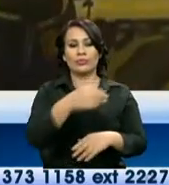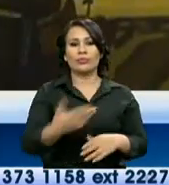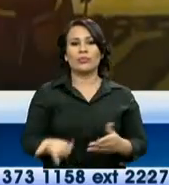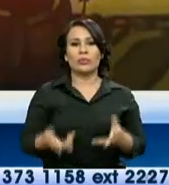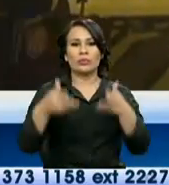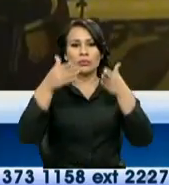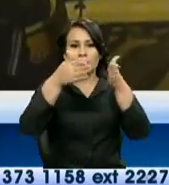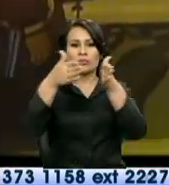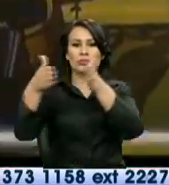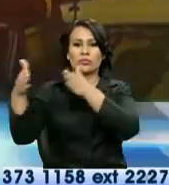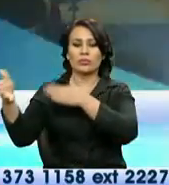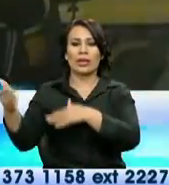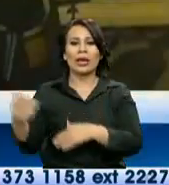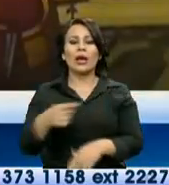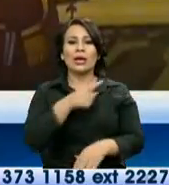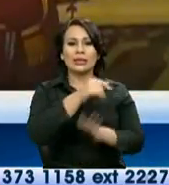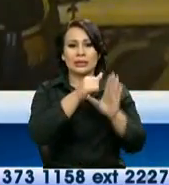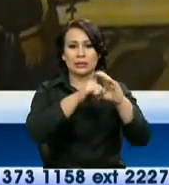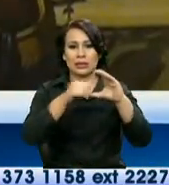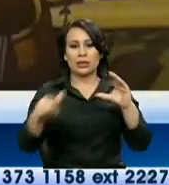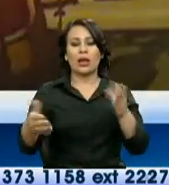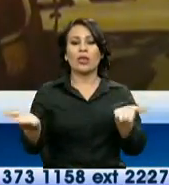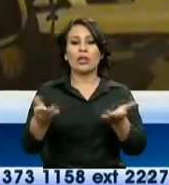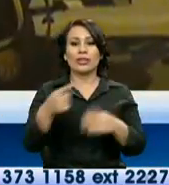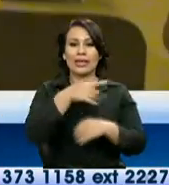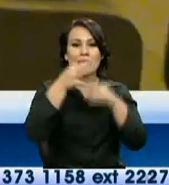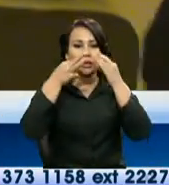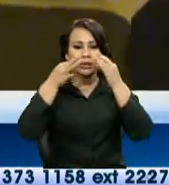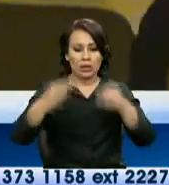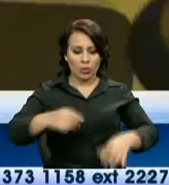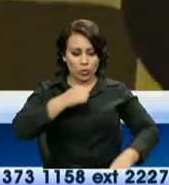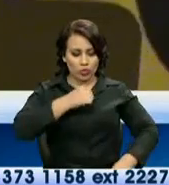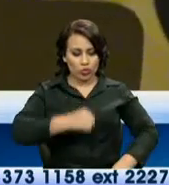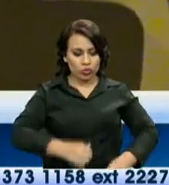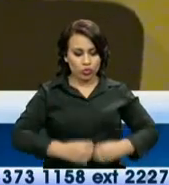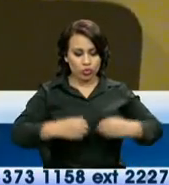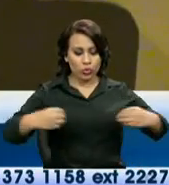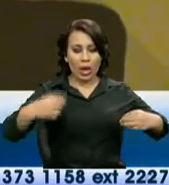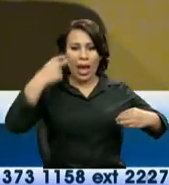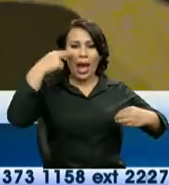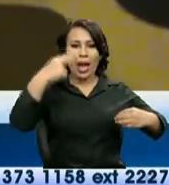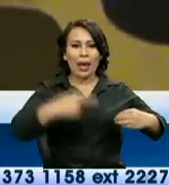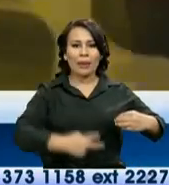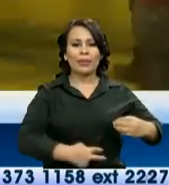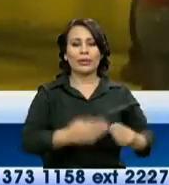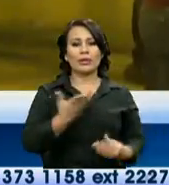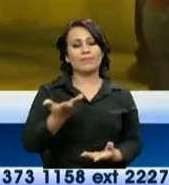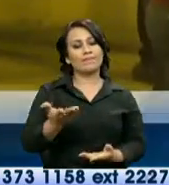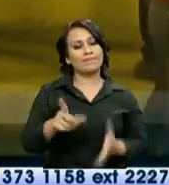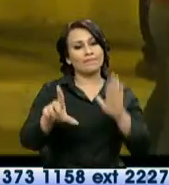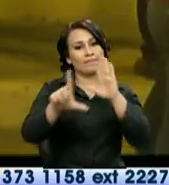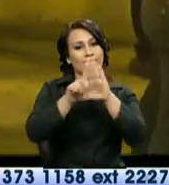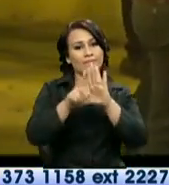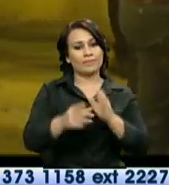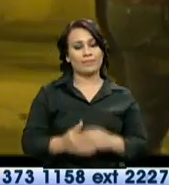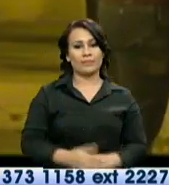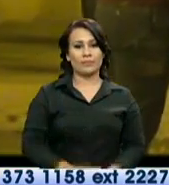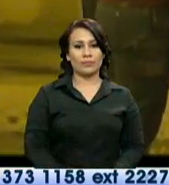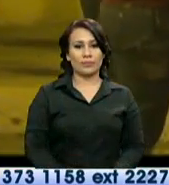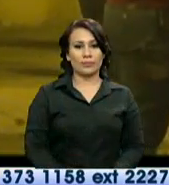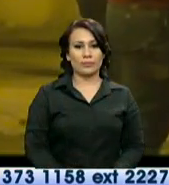Santa Elena, donde se le practicaría la autopsia de ley. Desde la provincia de Santa Elena, informó Darwin Villao.